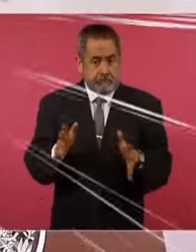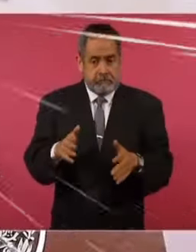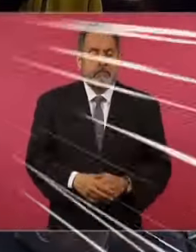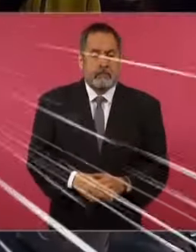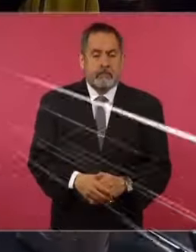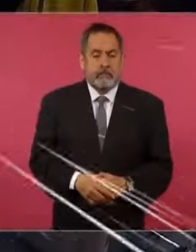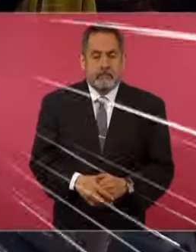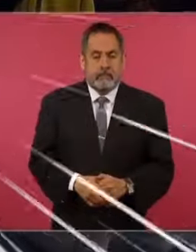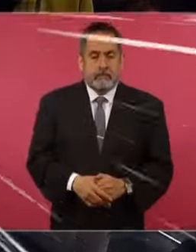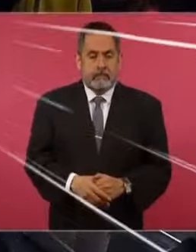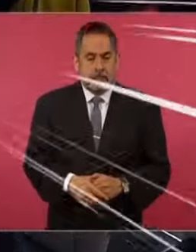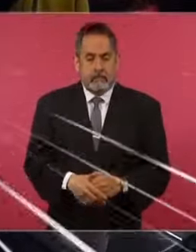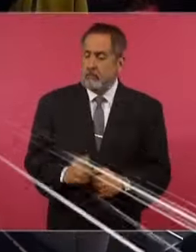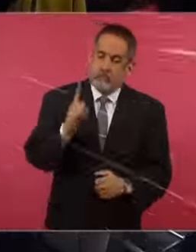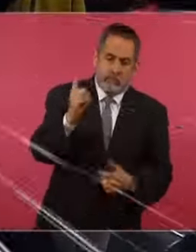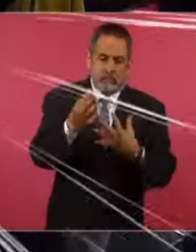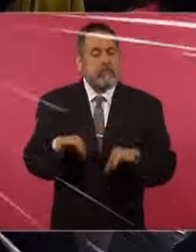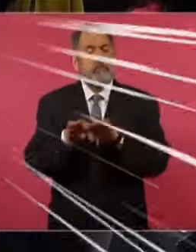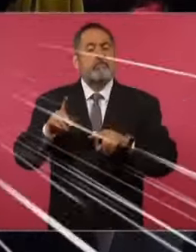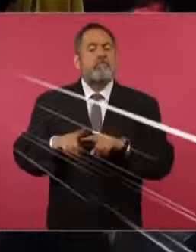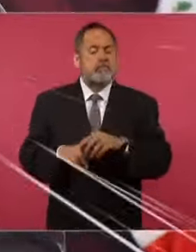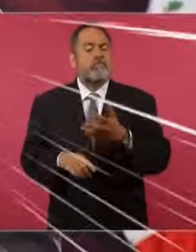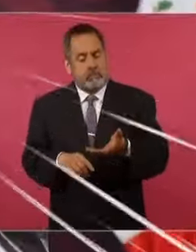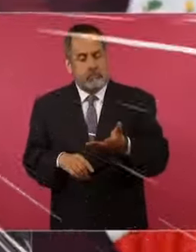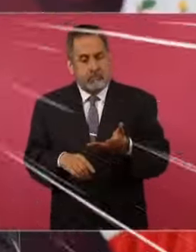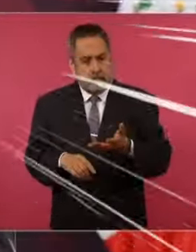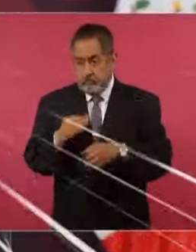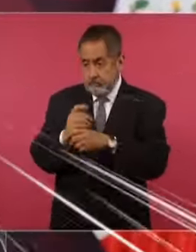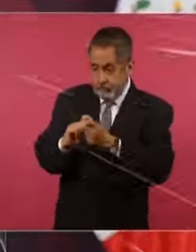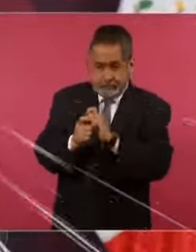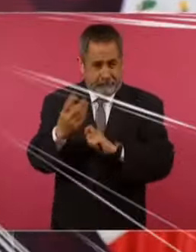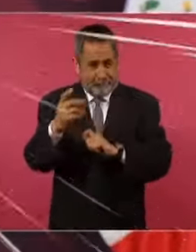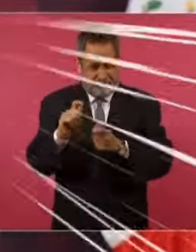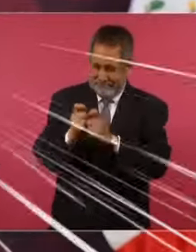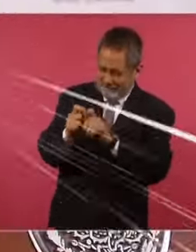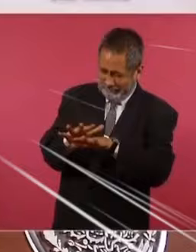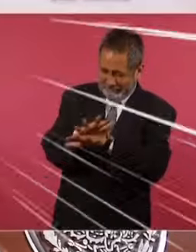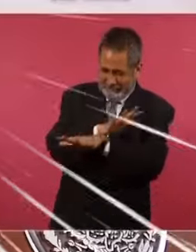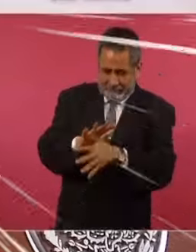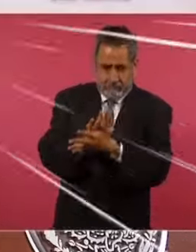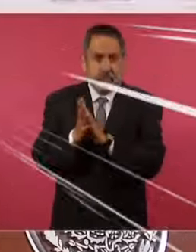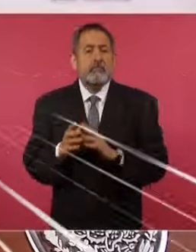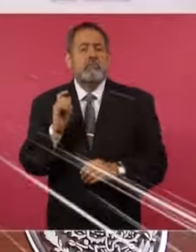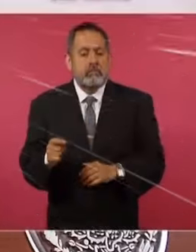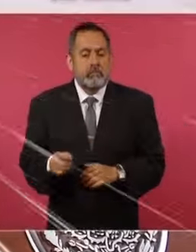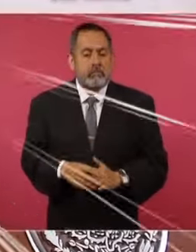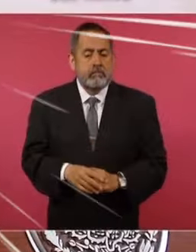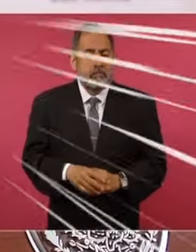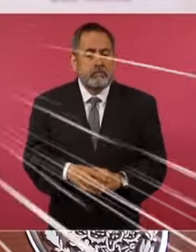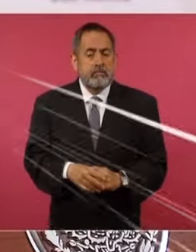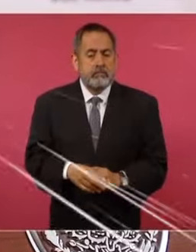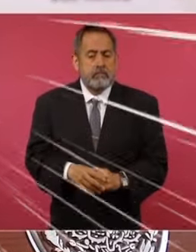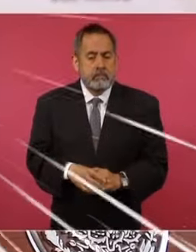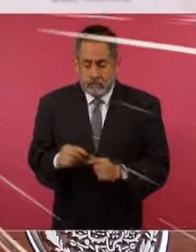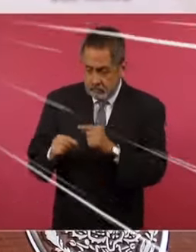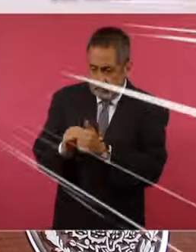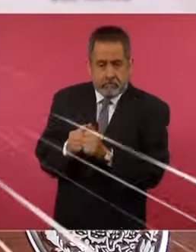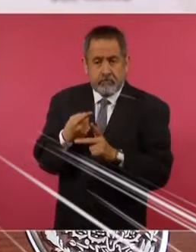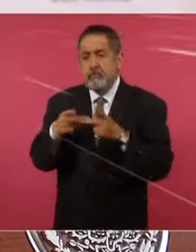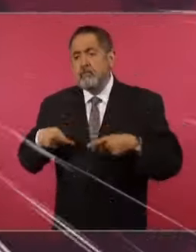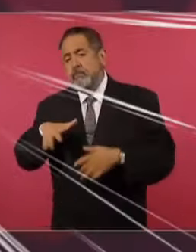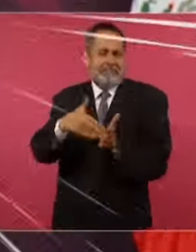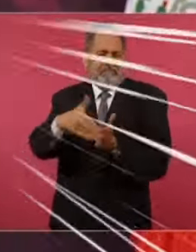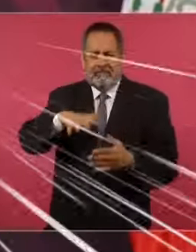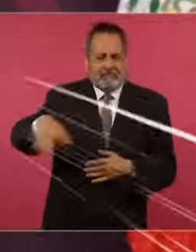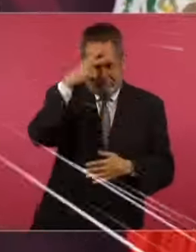contine y lo más importante es que esta es transformación es un proceso fue eh generando desde abajo y